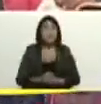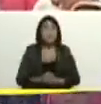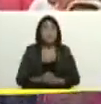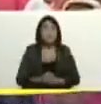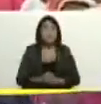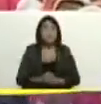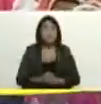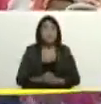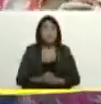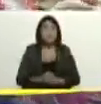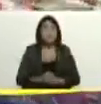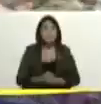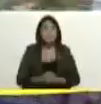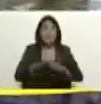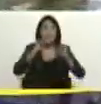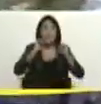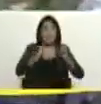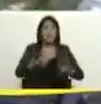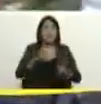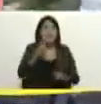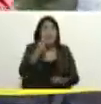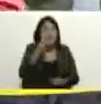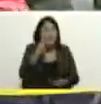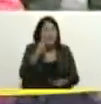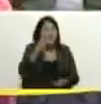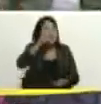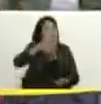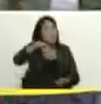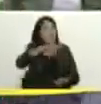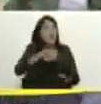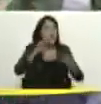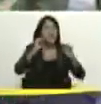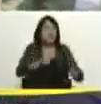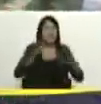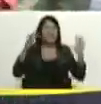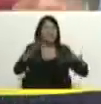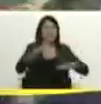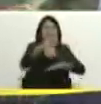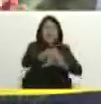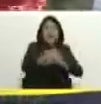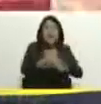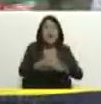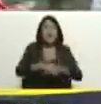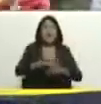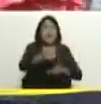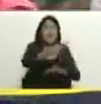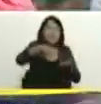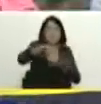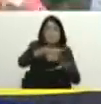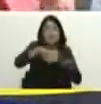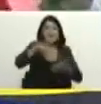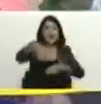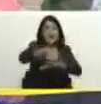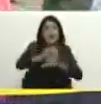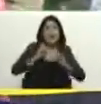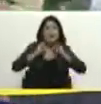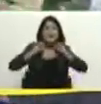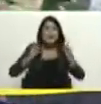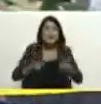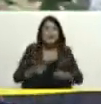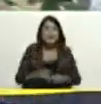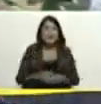comenzaron a verse las primeras manifestaciones del pueblo en bulevares, plazas, avenidas, calles,